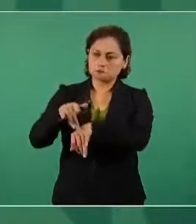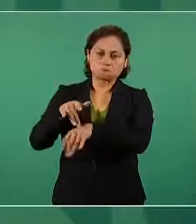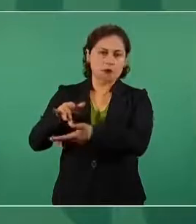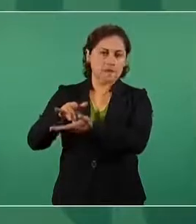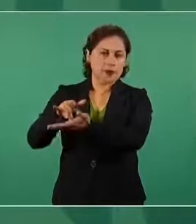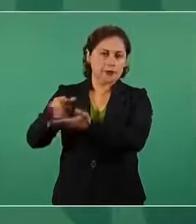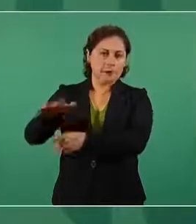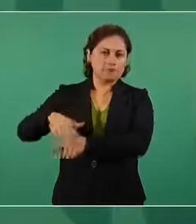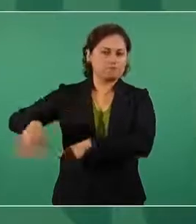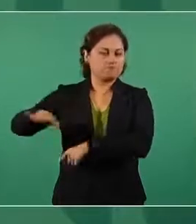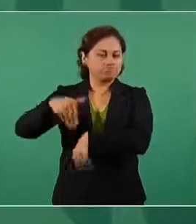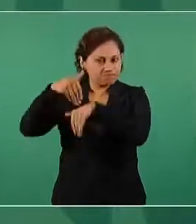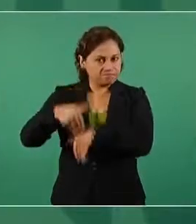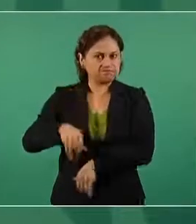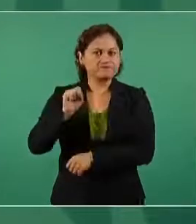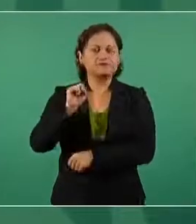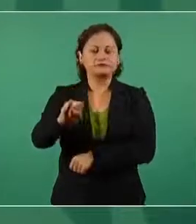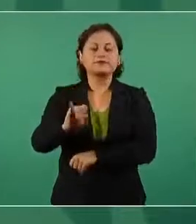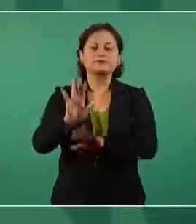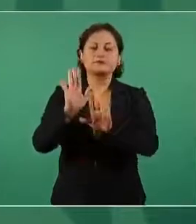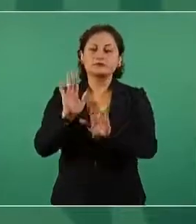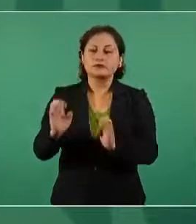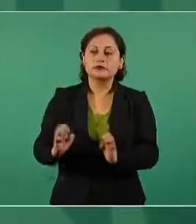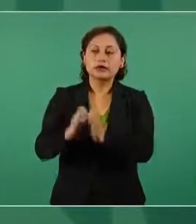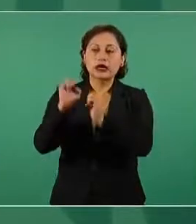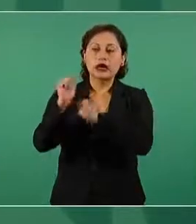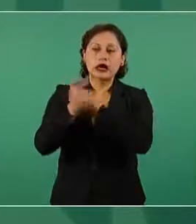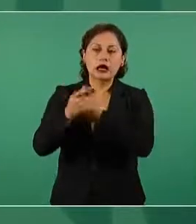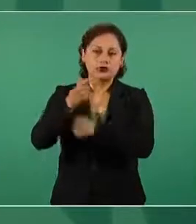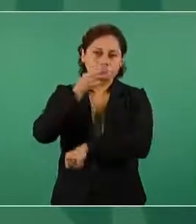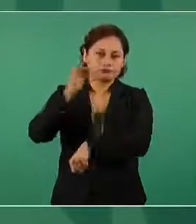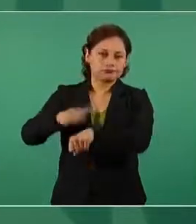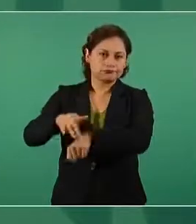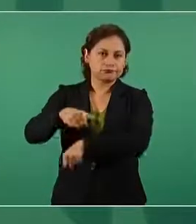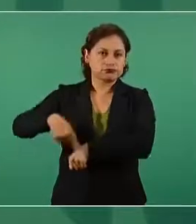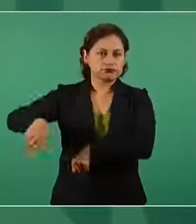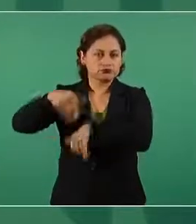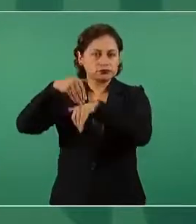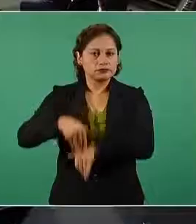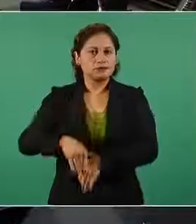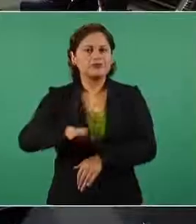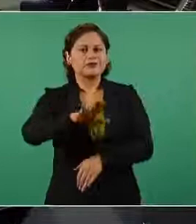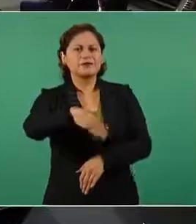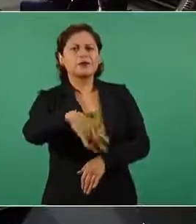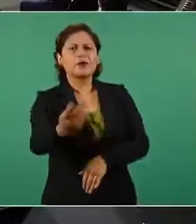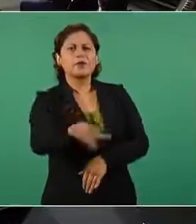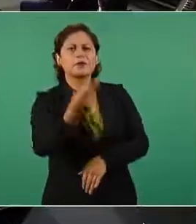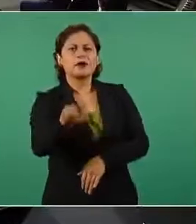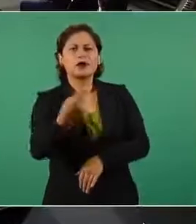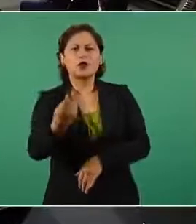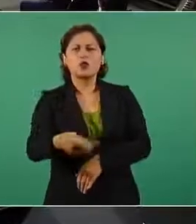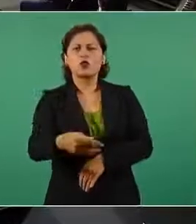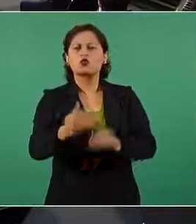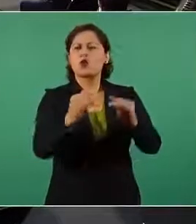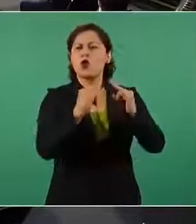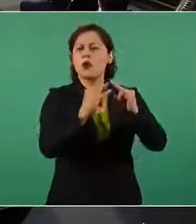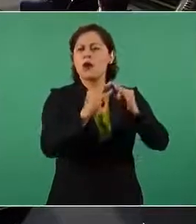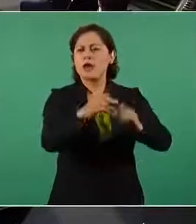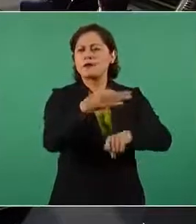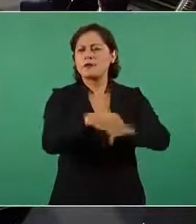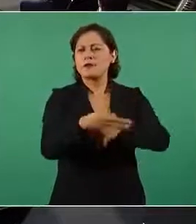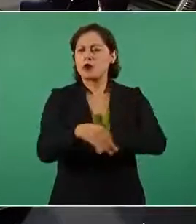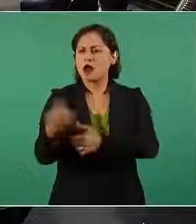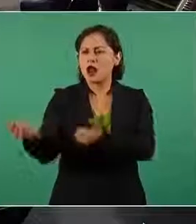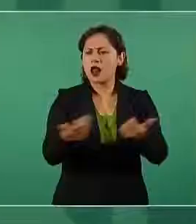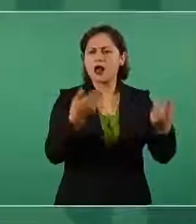que hay riesgos. Tenemos activados los refugios temporales. Estamos trabajando. ¿Cuántas personas están en estos refugios temporales? Un